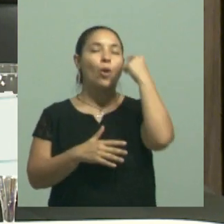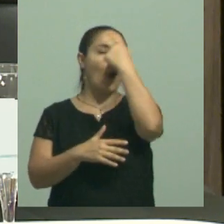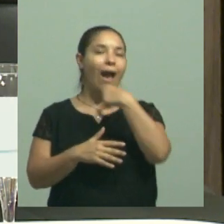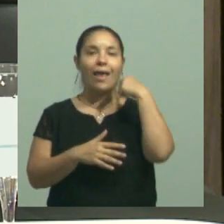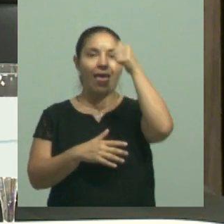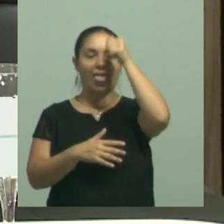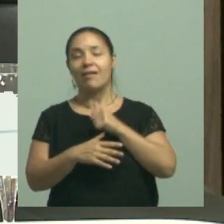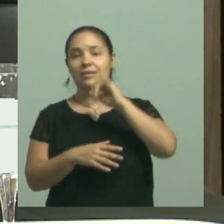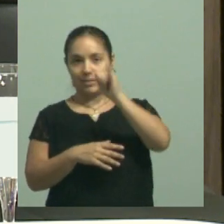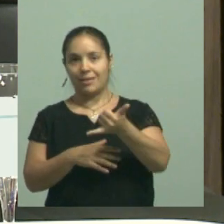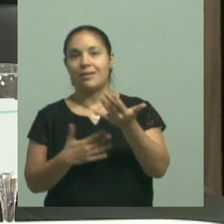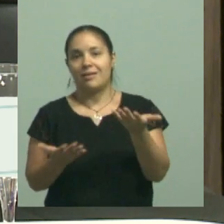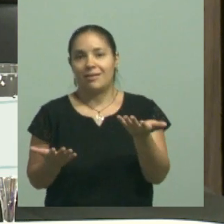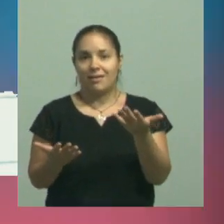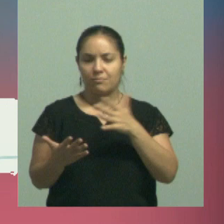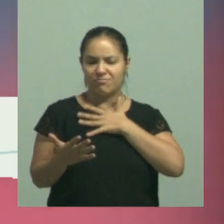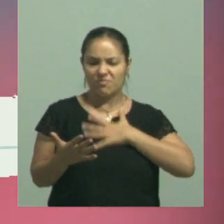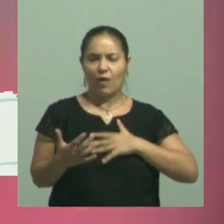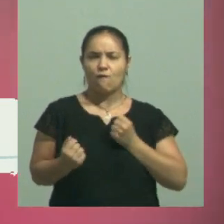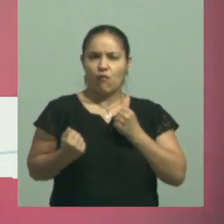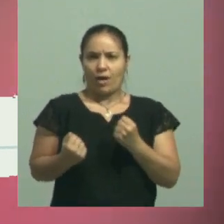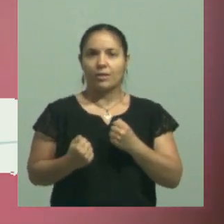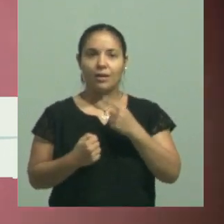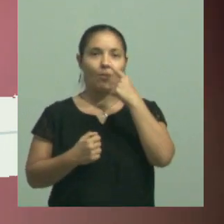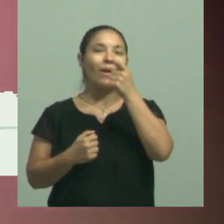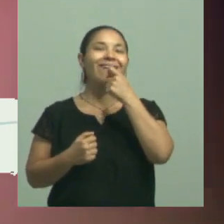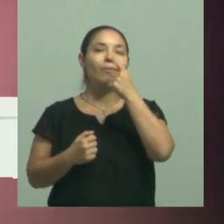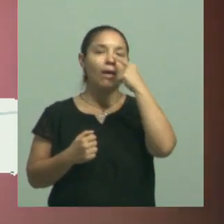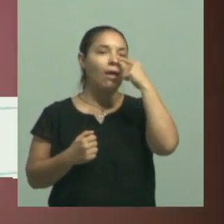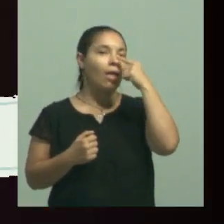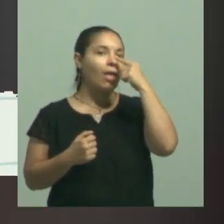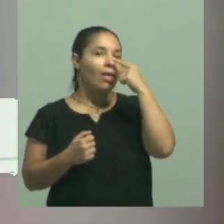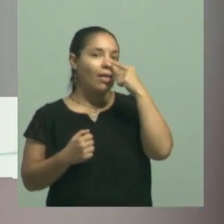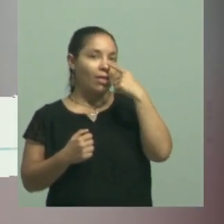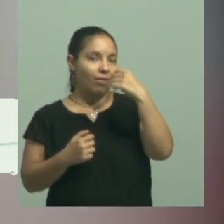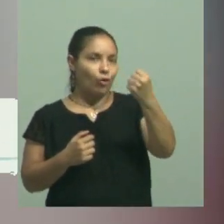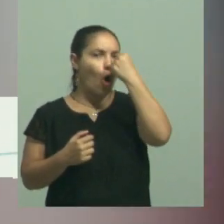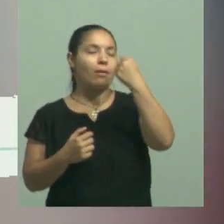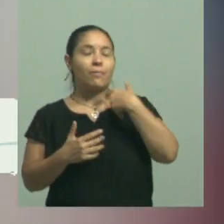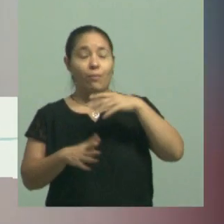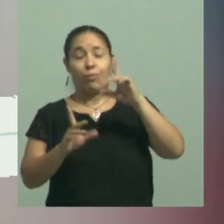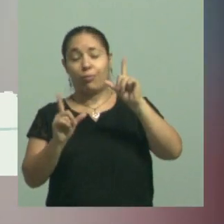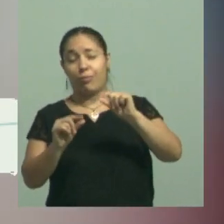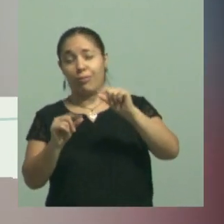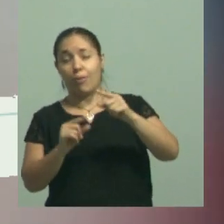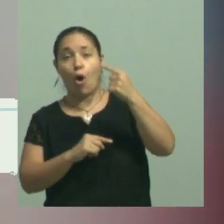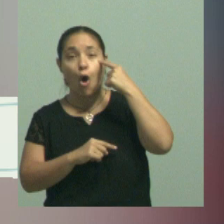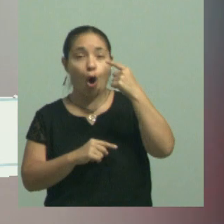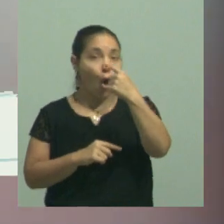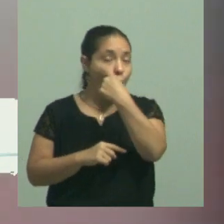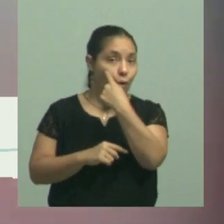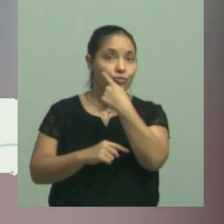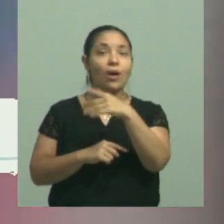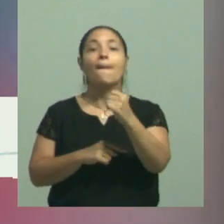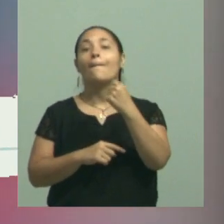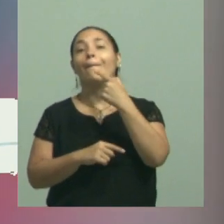es clave. Sí. Nos han pegado en la nariz y sabemos lo que nos duele. Exacto. Entonces, lo que es nariz, lo que es ojo, lo que es el mentón,